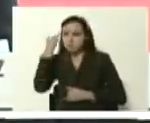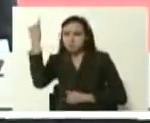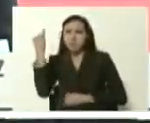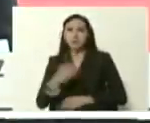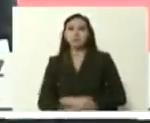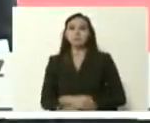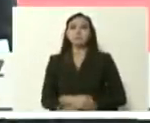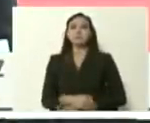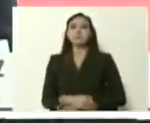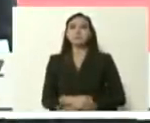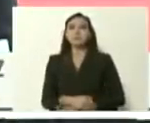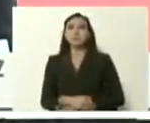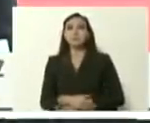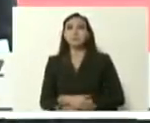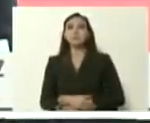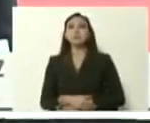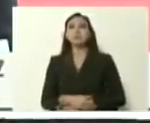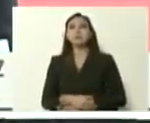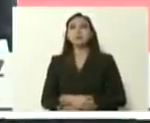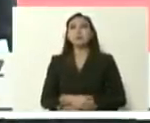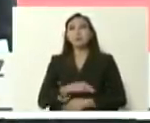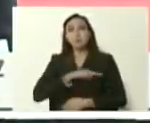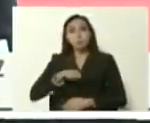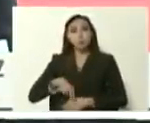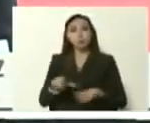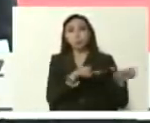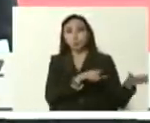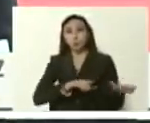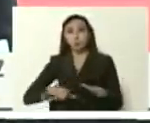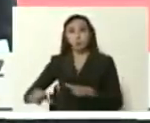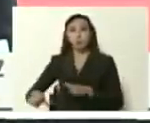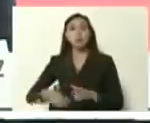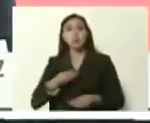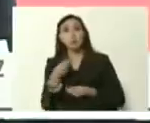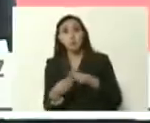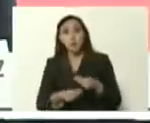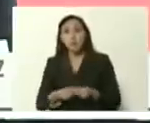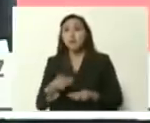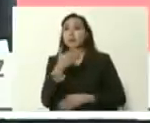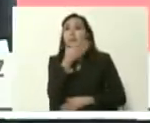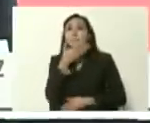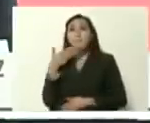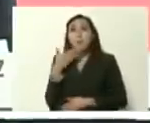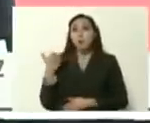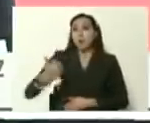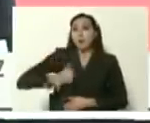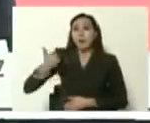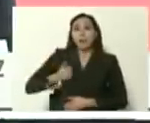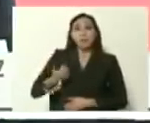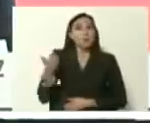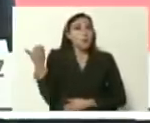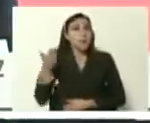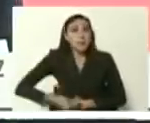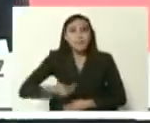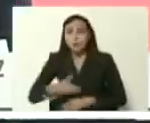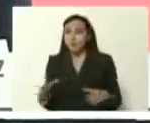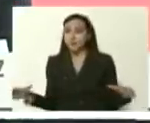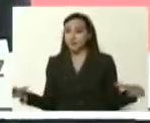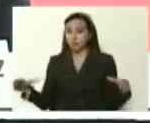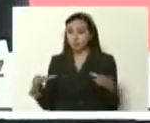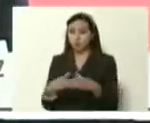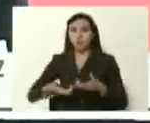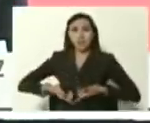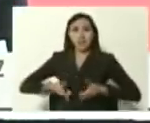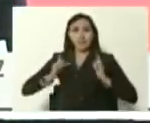y en razón de ello, pues estamos listos para sacar el mejor de los provechos de esta importante reunión que ha